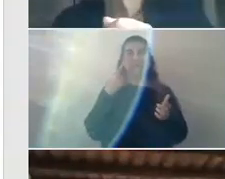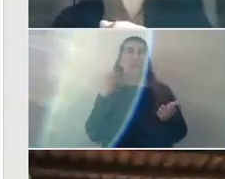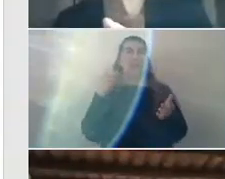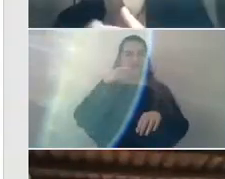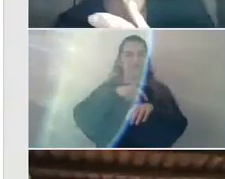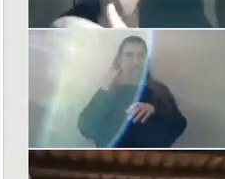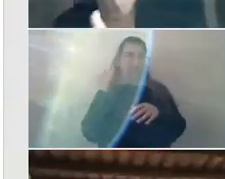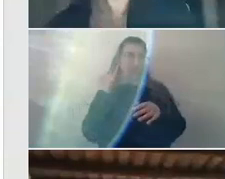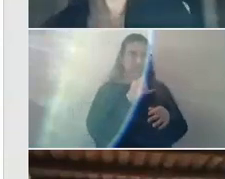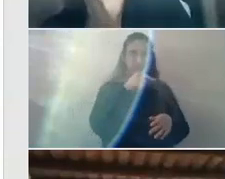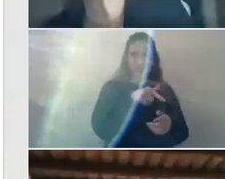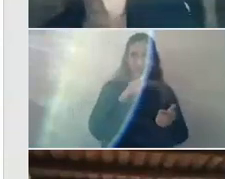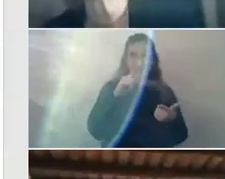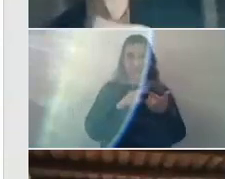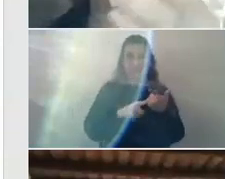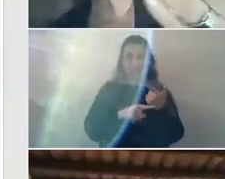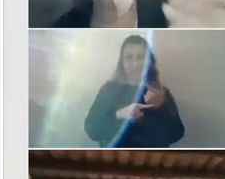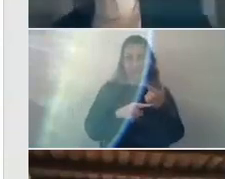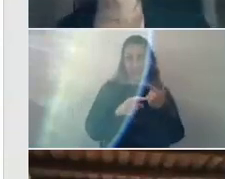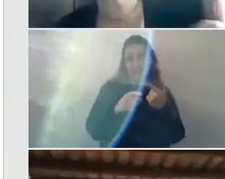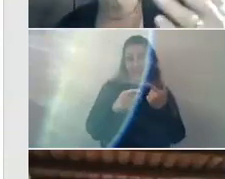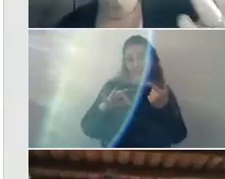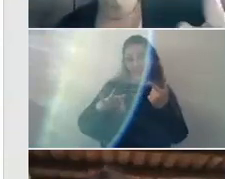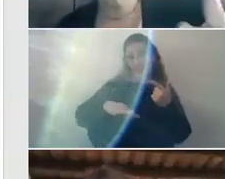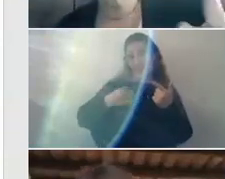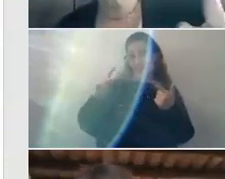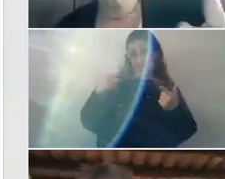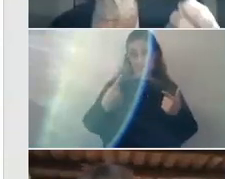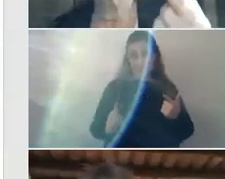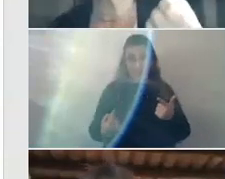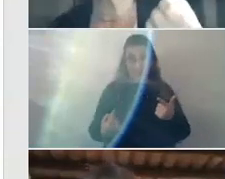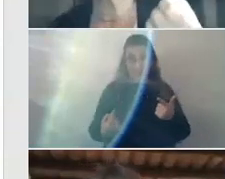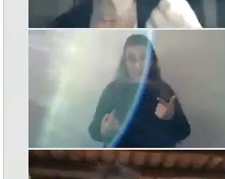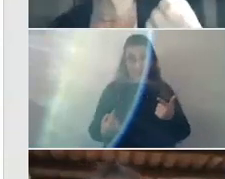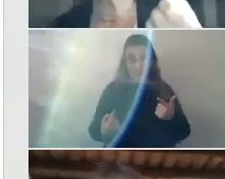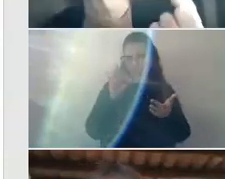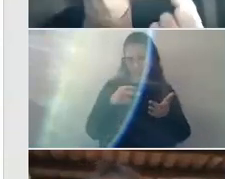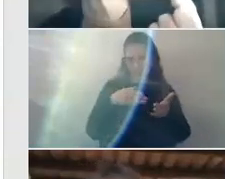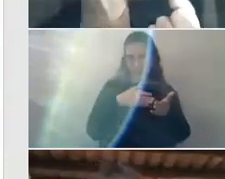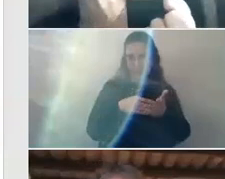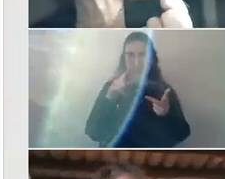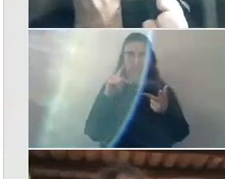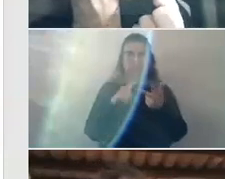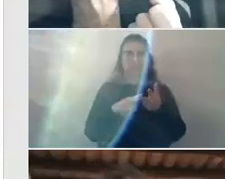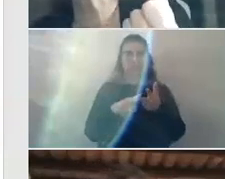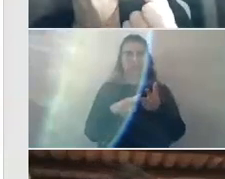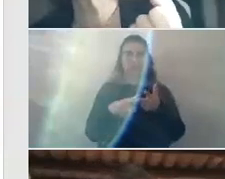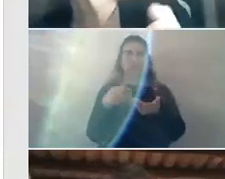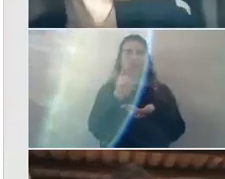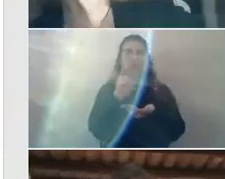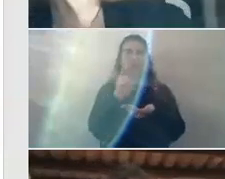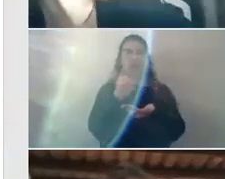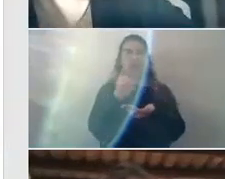que es la dimensión relacional por ejemplo la vida independiente las barreras y desde la posición que la